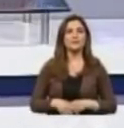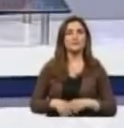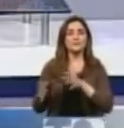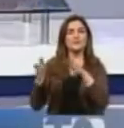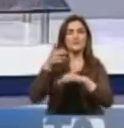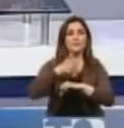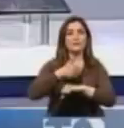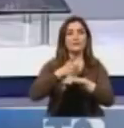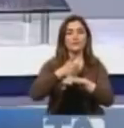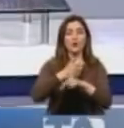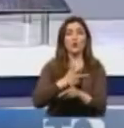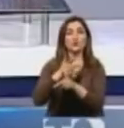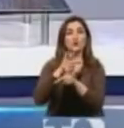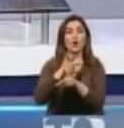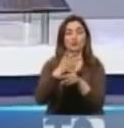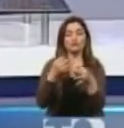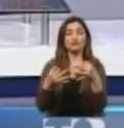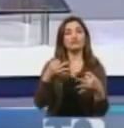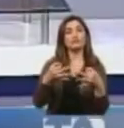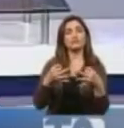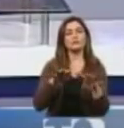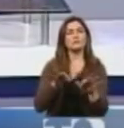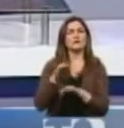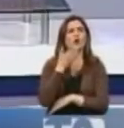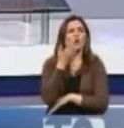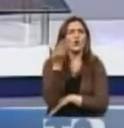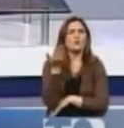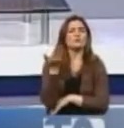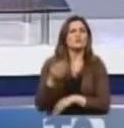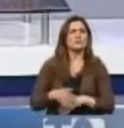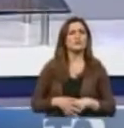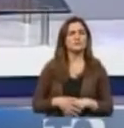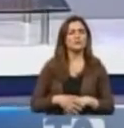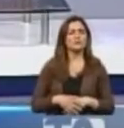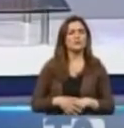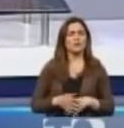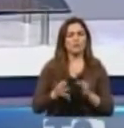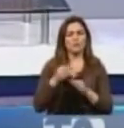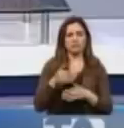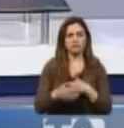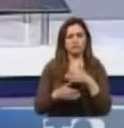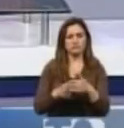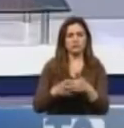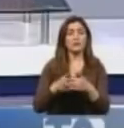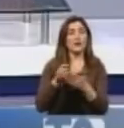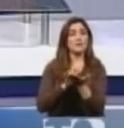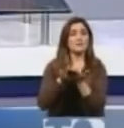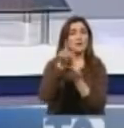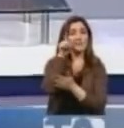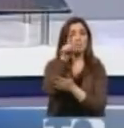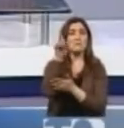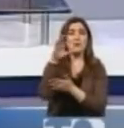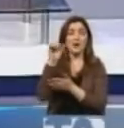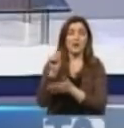Y las autoridades del Consejo de la Judicatura explicaron la forma de sucesión que tiene lugar tras el cese y destitución de Carlos